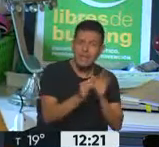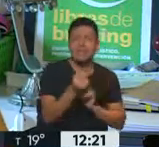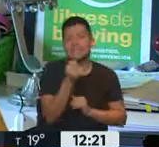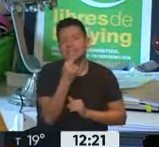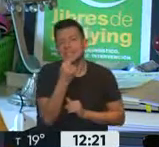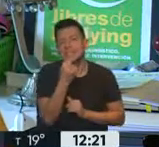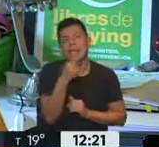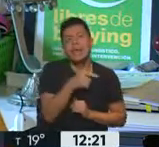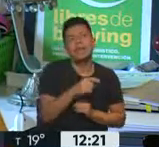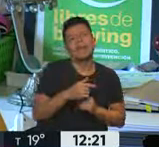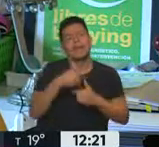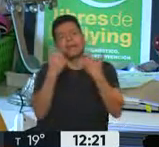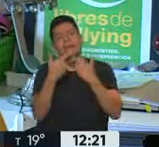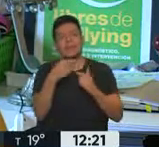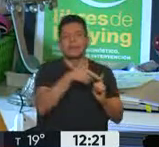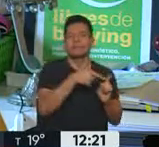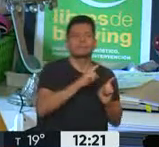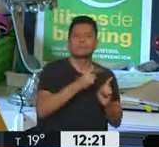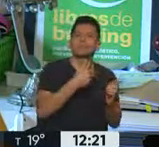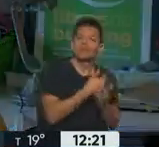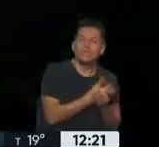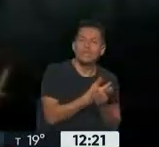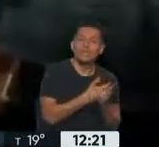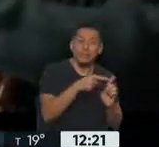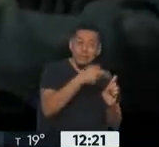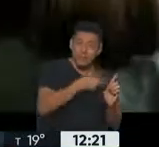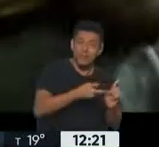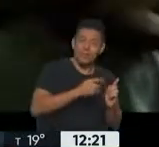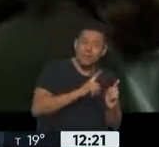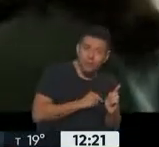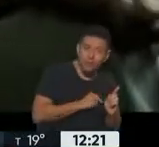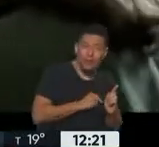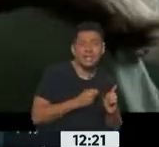gracioso para él, pero no para el otro. Y si para el otro es doloroso, tiene que terminar ese chiste.